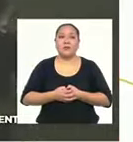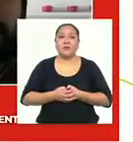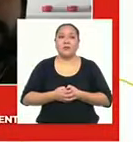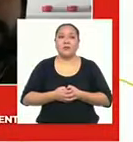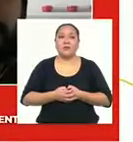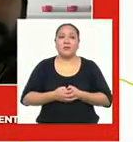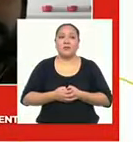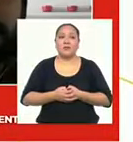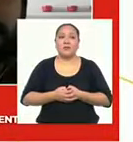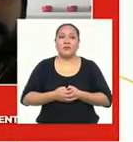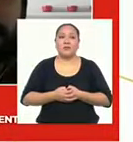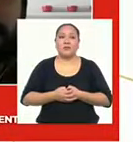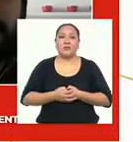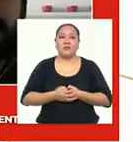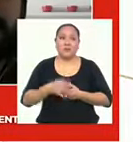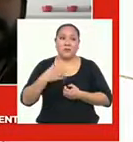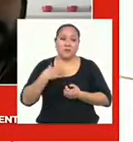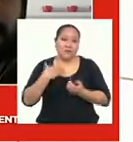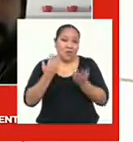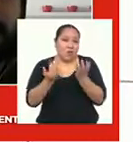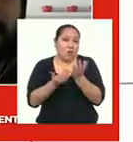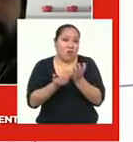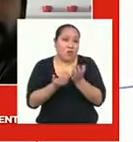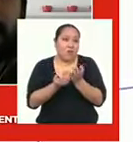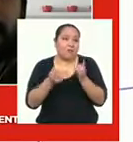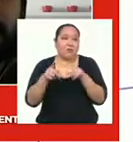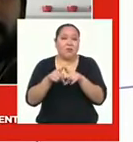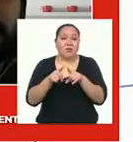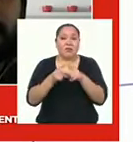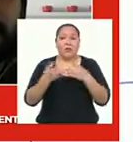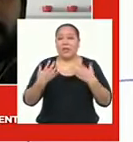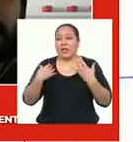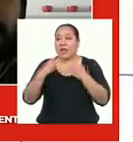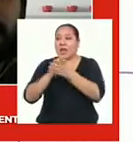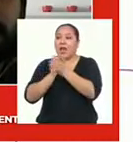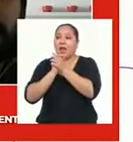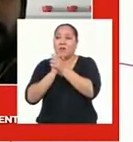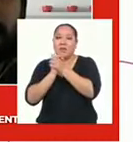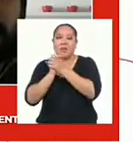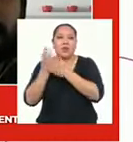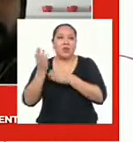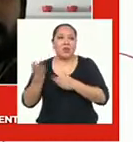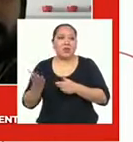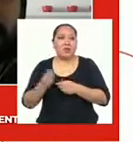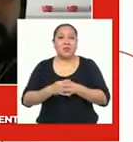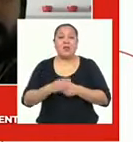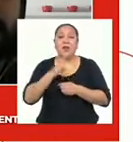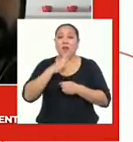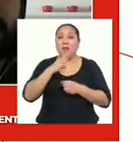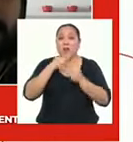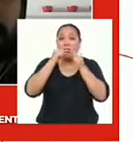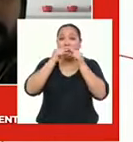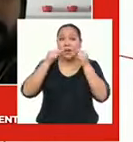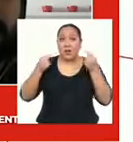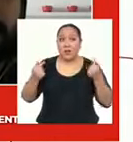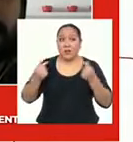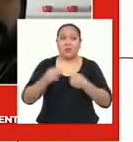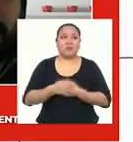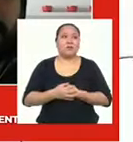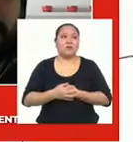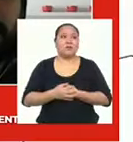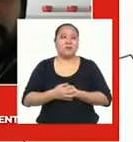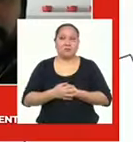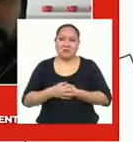En mi colegio también tenía compañeros que eran quechua hablantes y